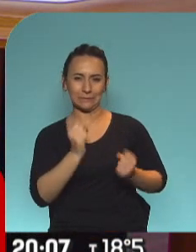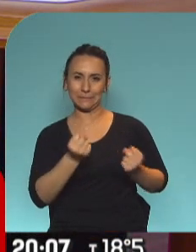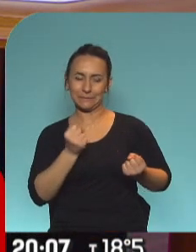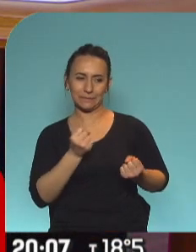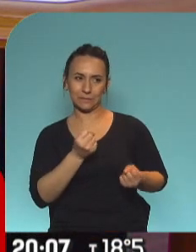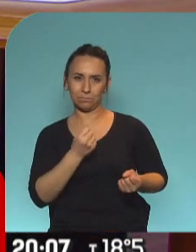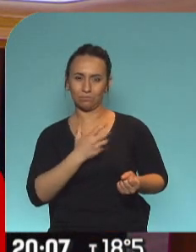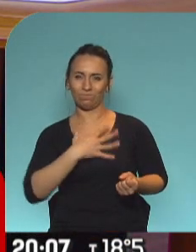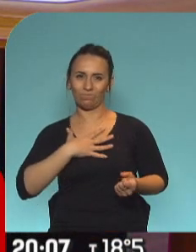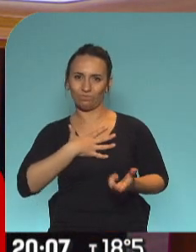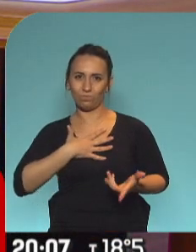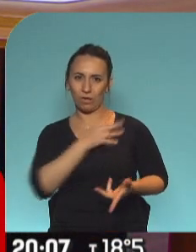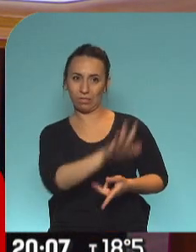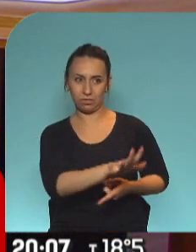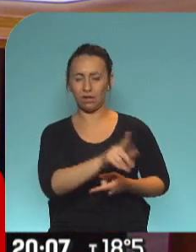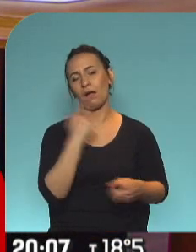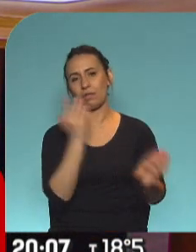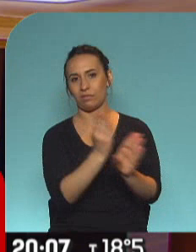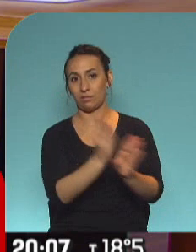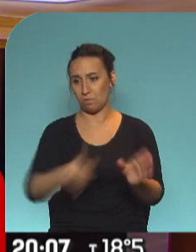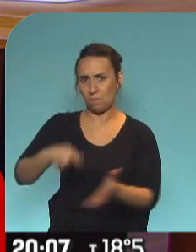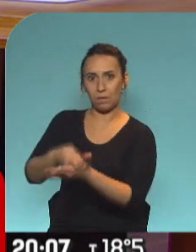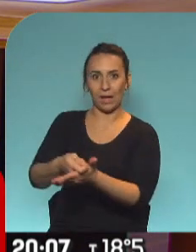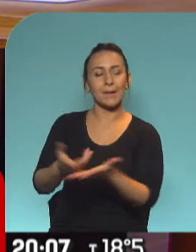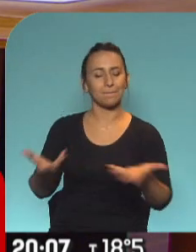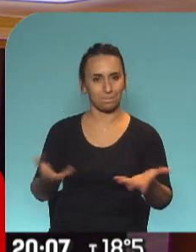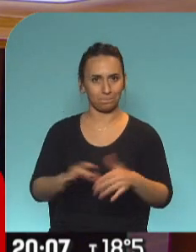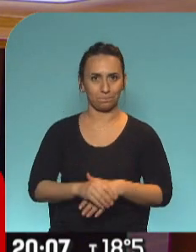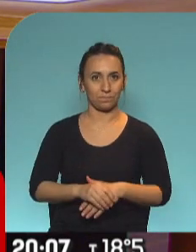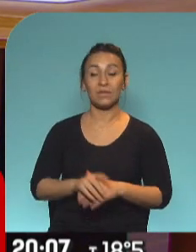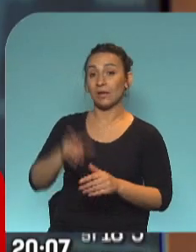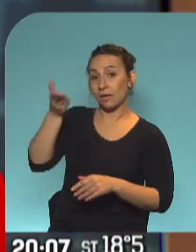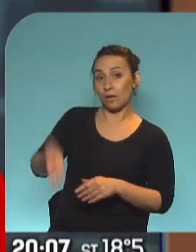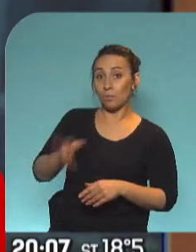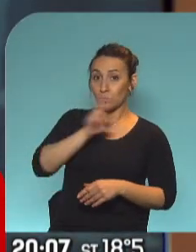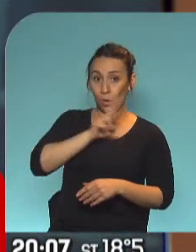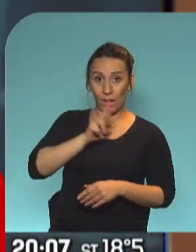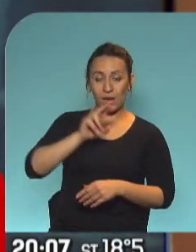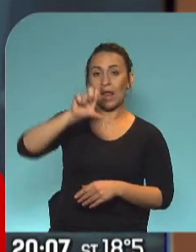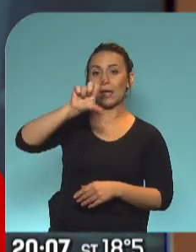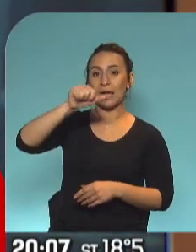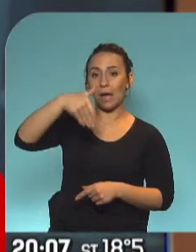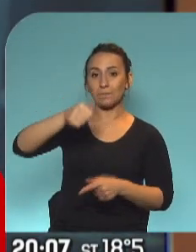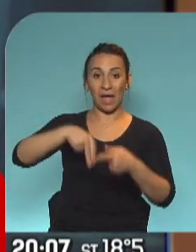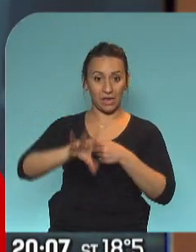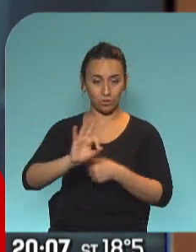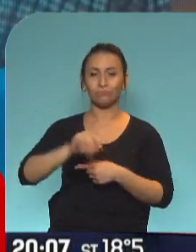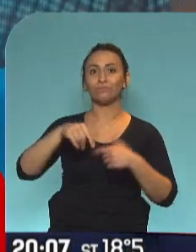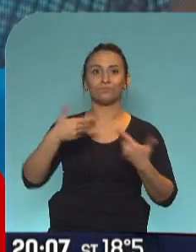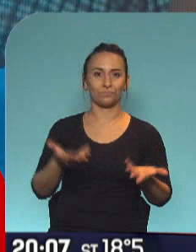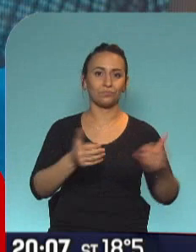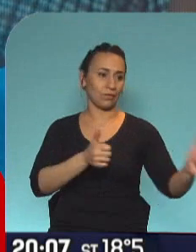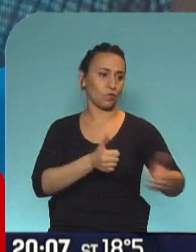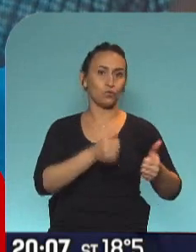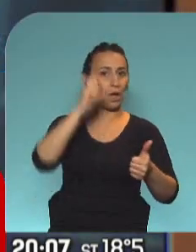Allí Cristina Camaño, interventora de la Agencia Federal de Inteligencia en la actualidad, y aquí Néstor Espósito, nuestro gran especialista de judiciales. Yo